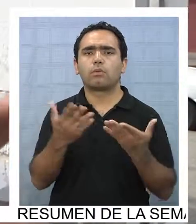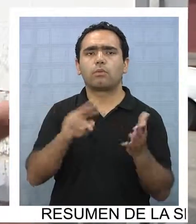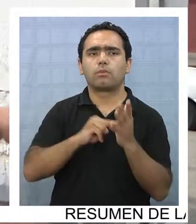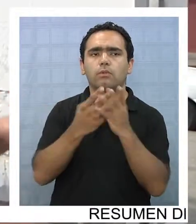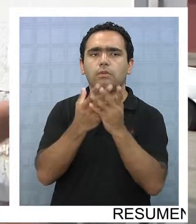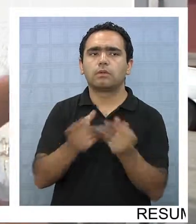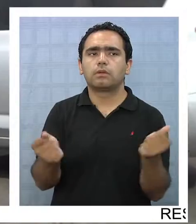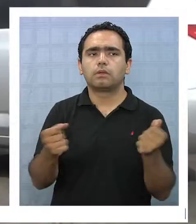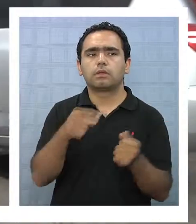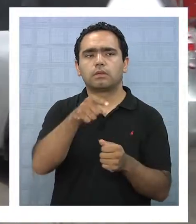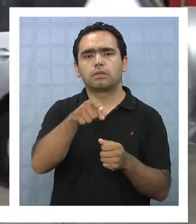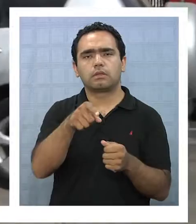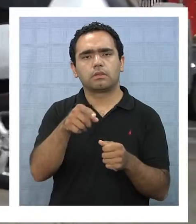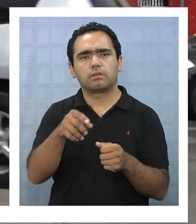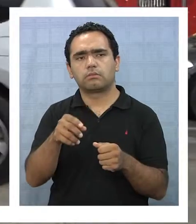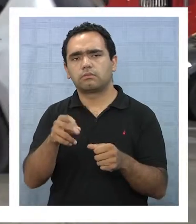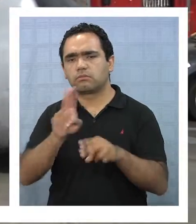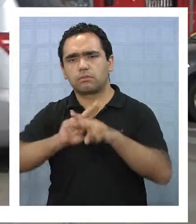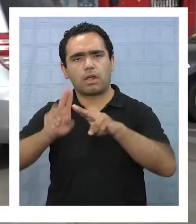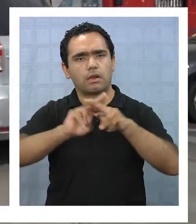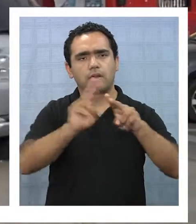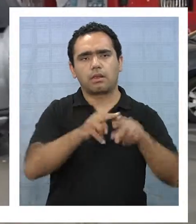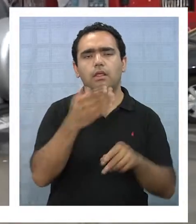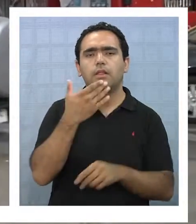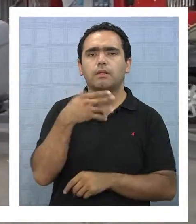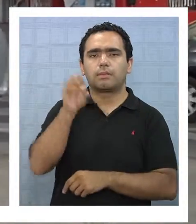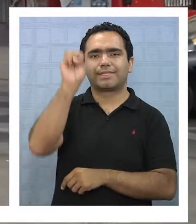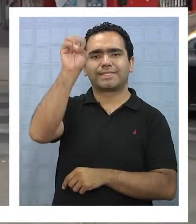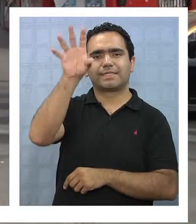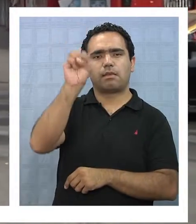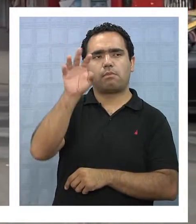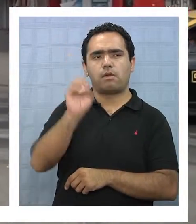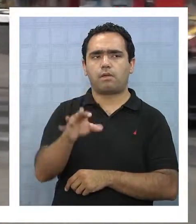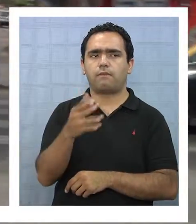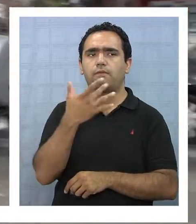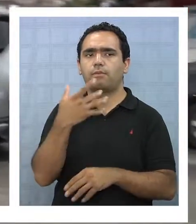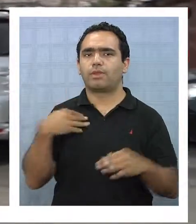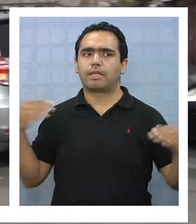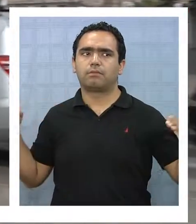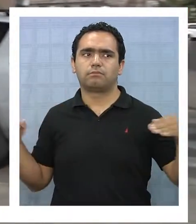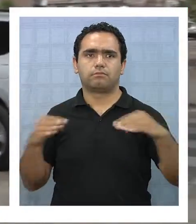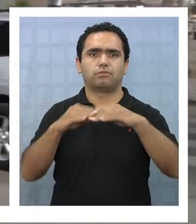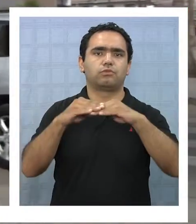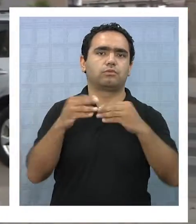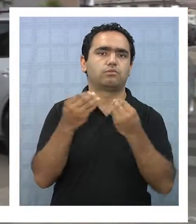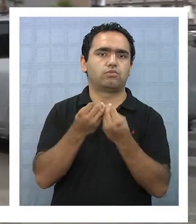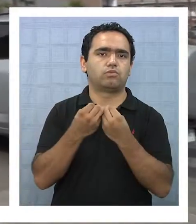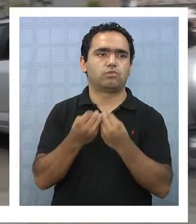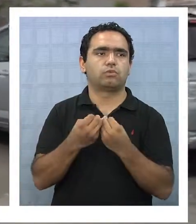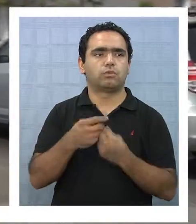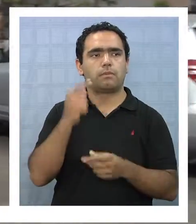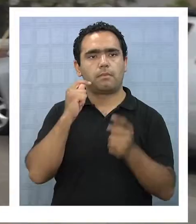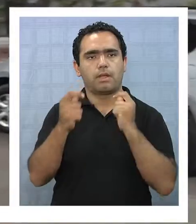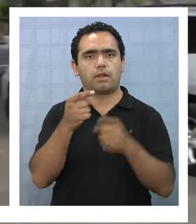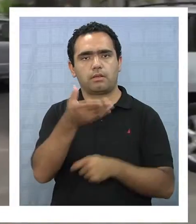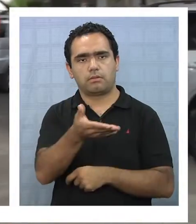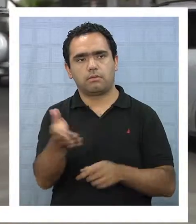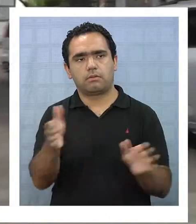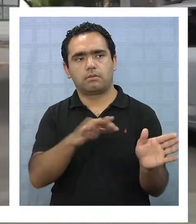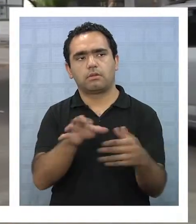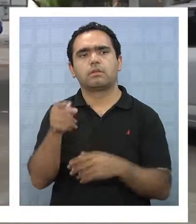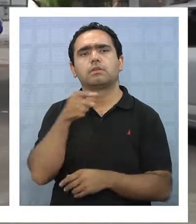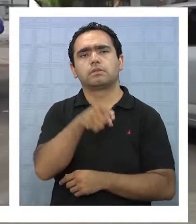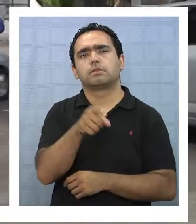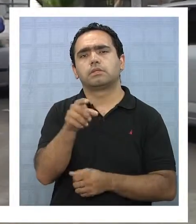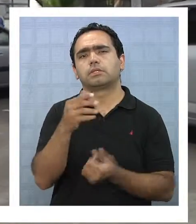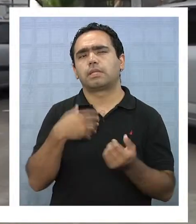solución acá es desarmar esto y poner semáforos para evitar los choques y todo, porque es un peligro todos los días esto. Está mal